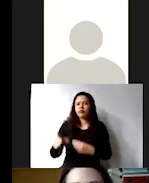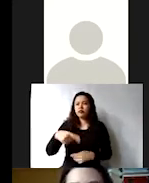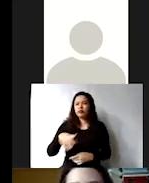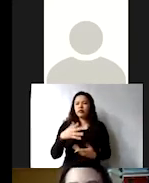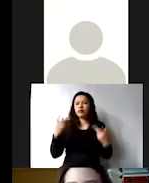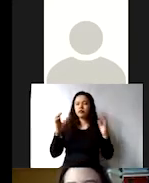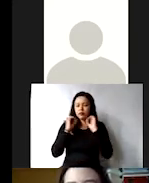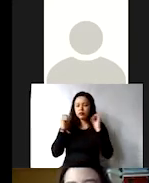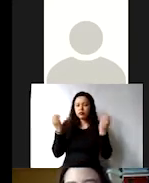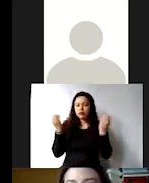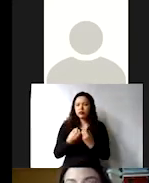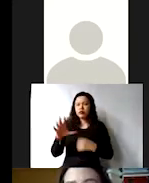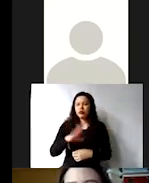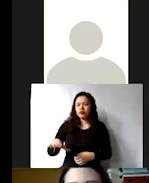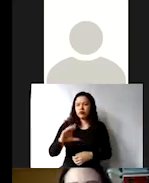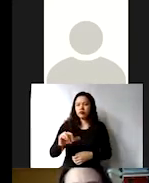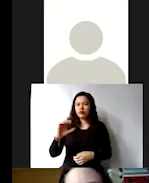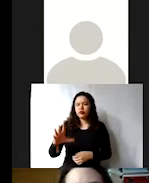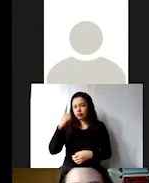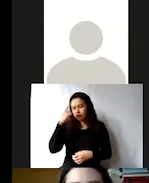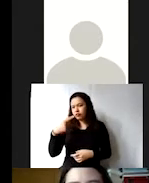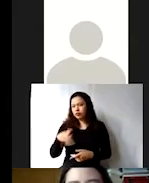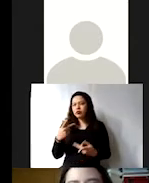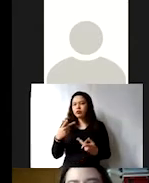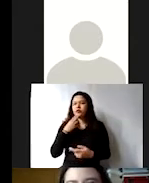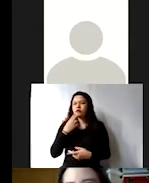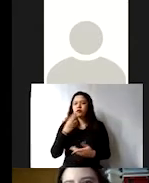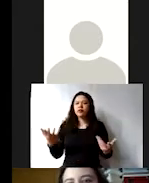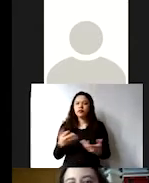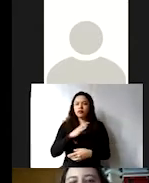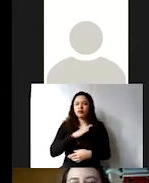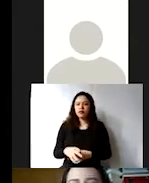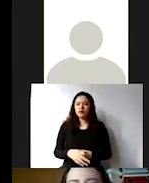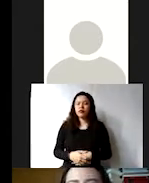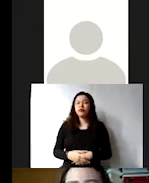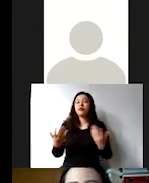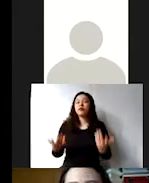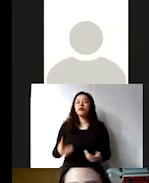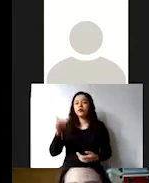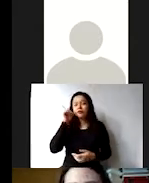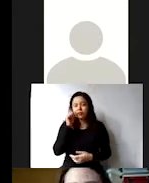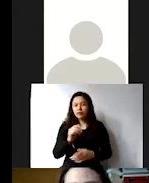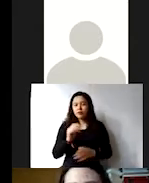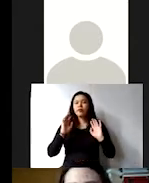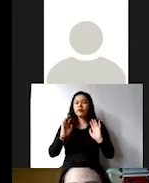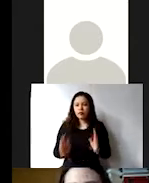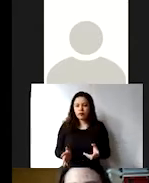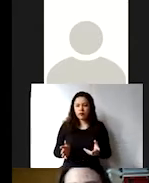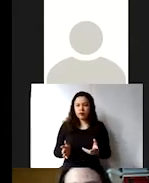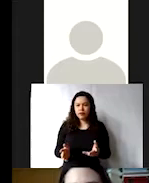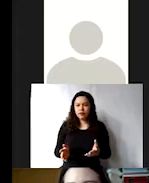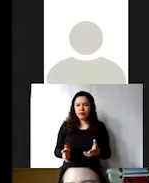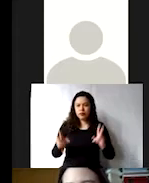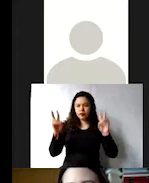organizaciones de la sociedad civil a ejecutar su implementación. Y el día de mañana sí comenzaríamos entonces con el tema de